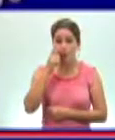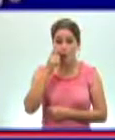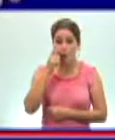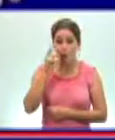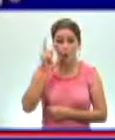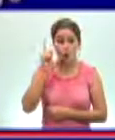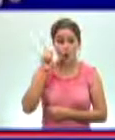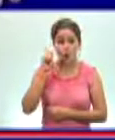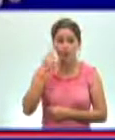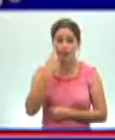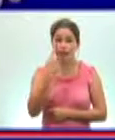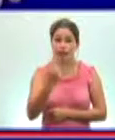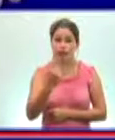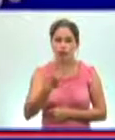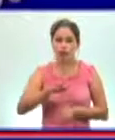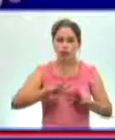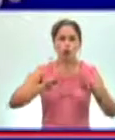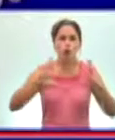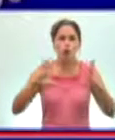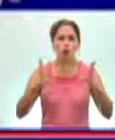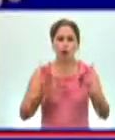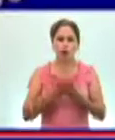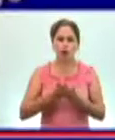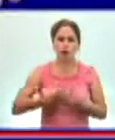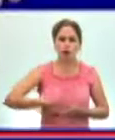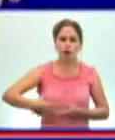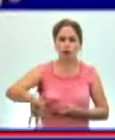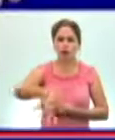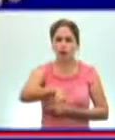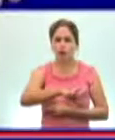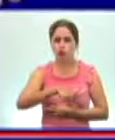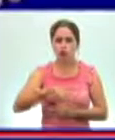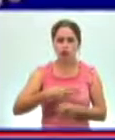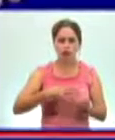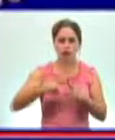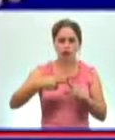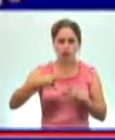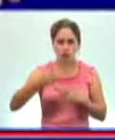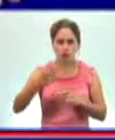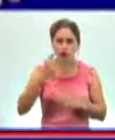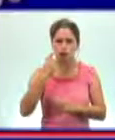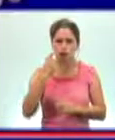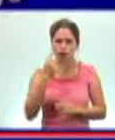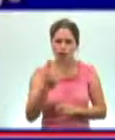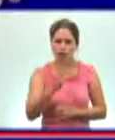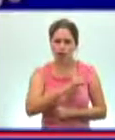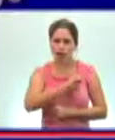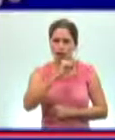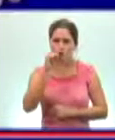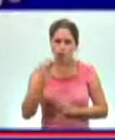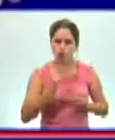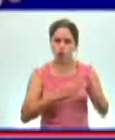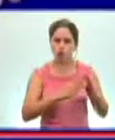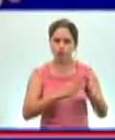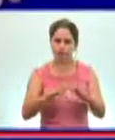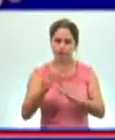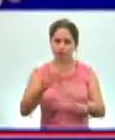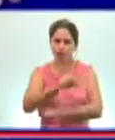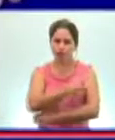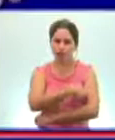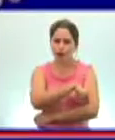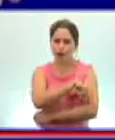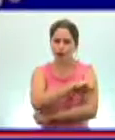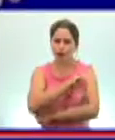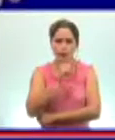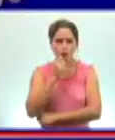los procesos históricos estaban focalizados en Francia y en las luchas sociales. Por eso no le daba importancia a las